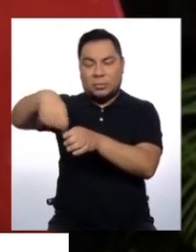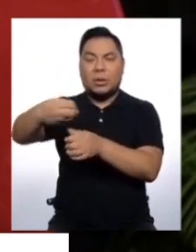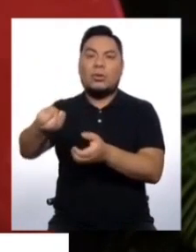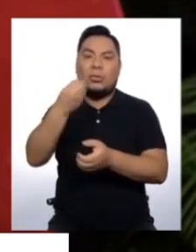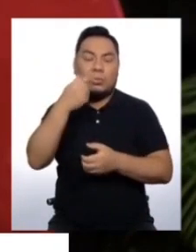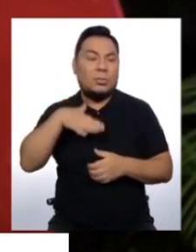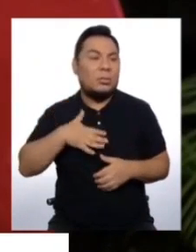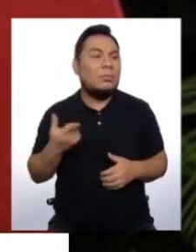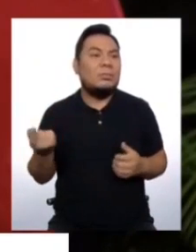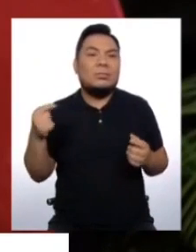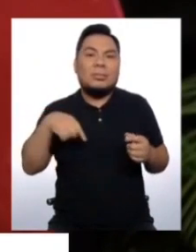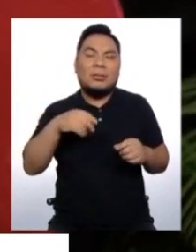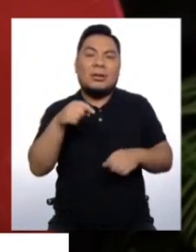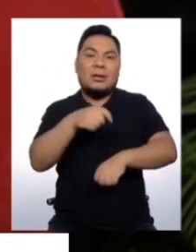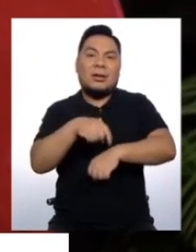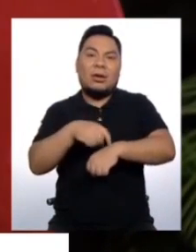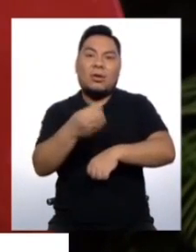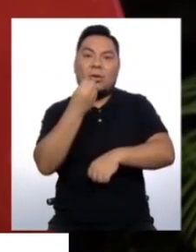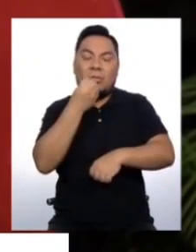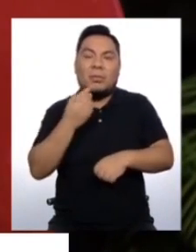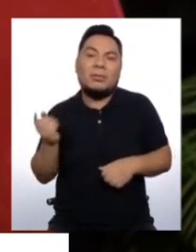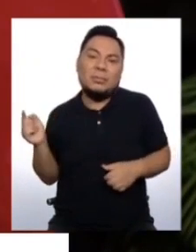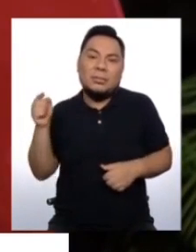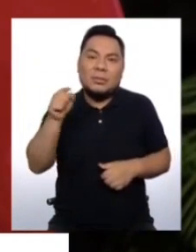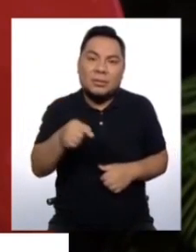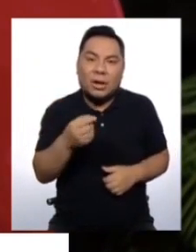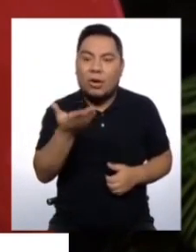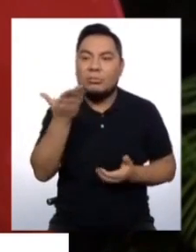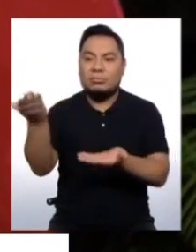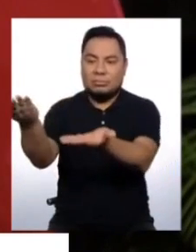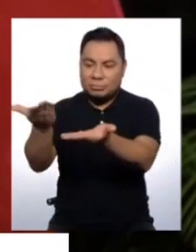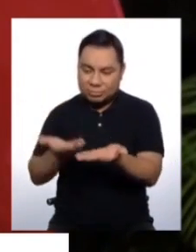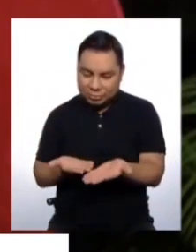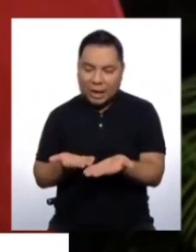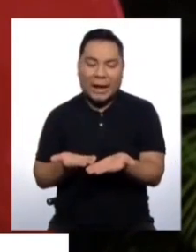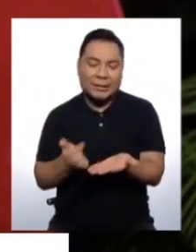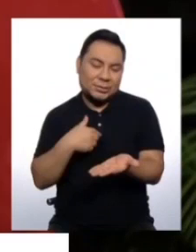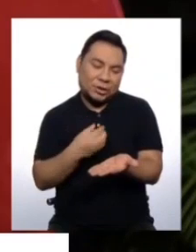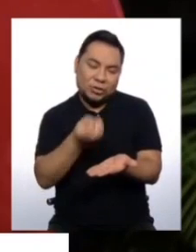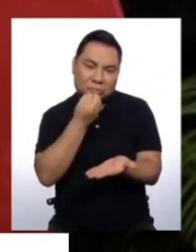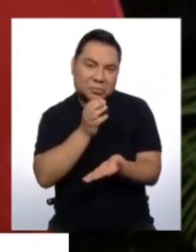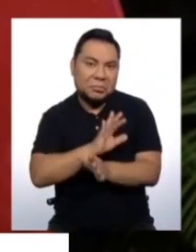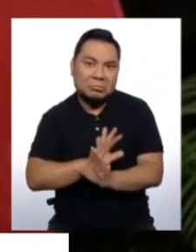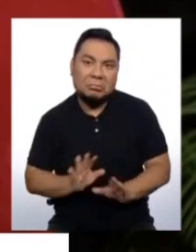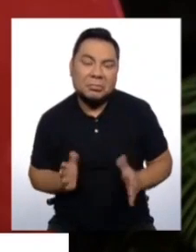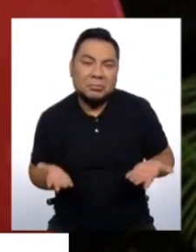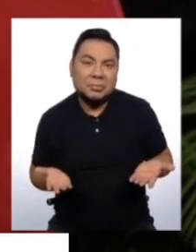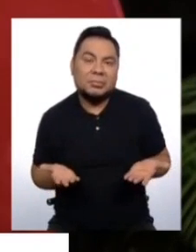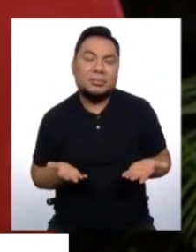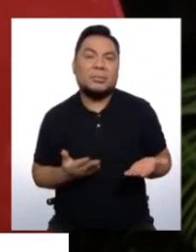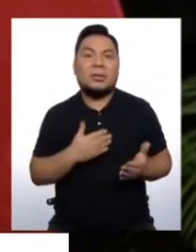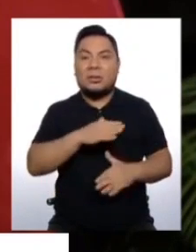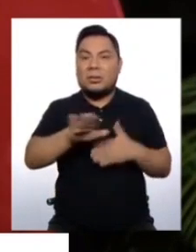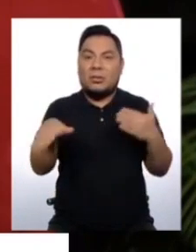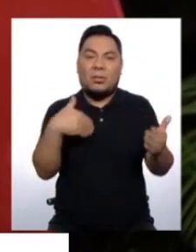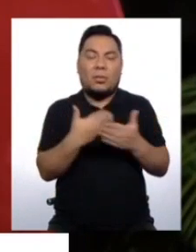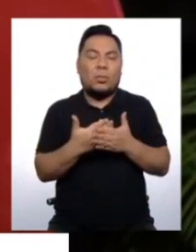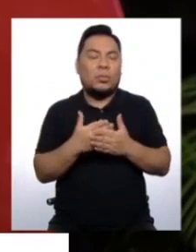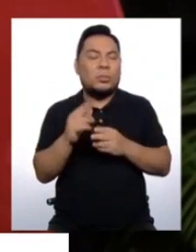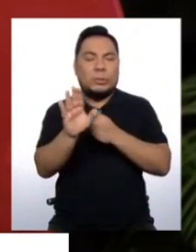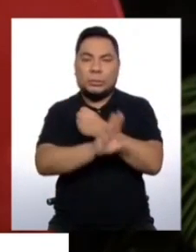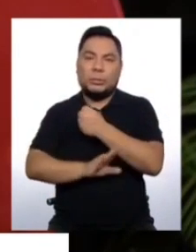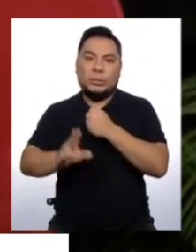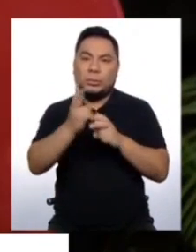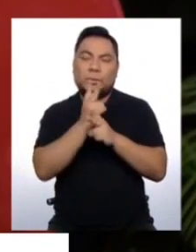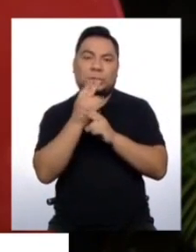la hora de almorzar, vamos y nos presentan el almuerzo. Entonces, todo cumpliendo